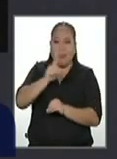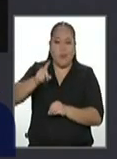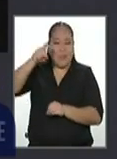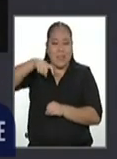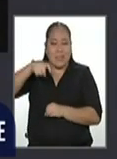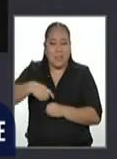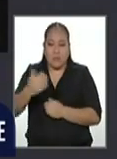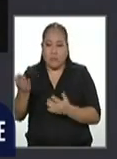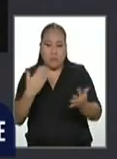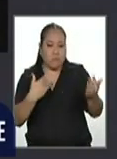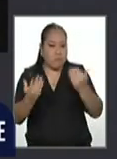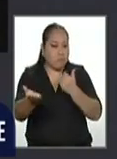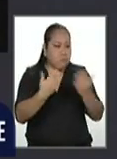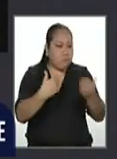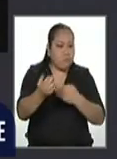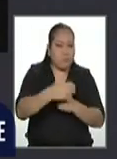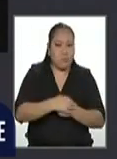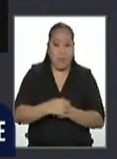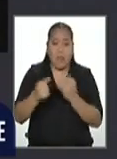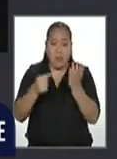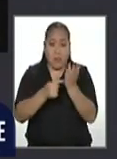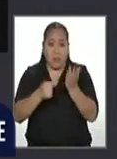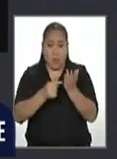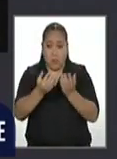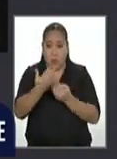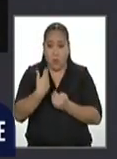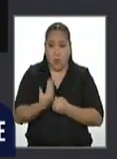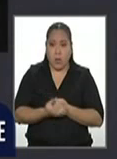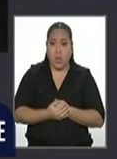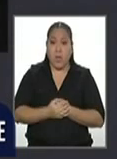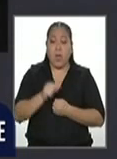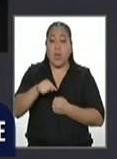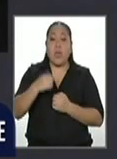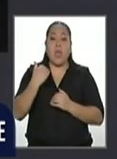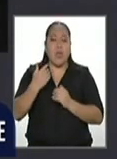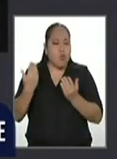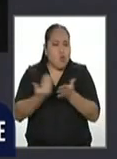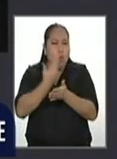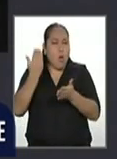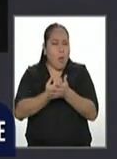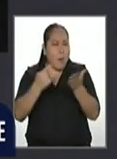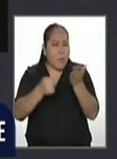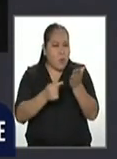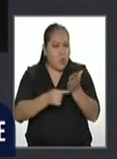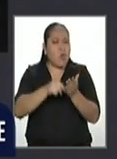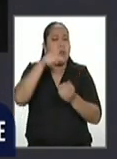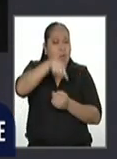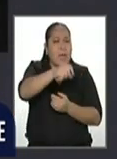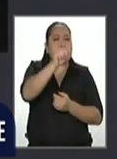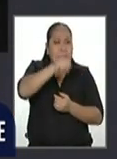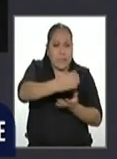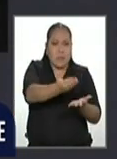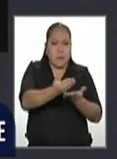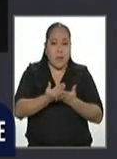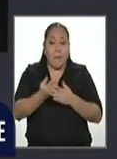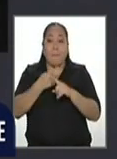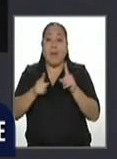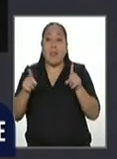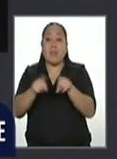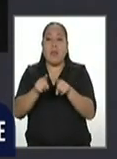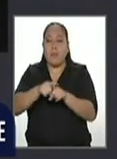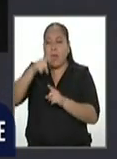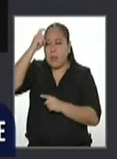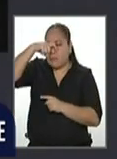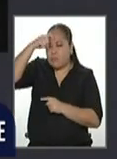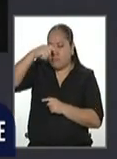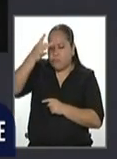de la intervención de todos, de la tecnología que nos viene y de los avances. Sí, pero sobre todo de todos esos saberes